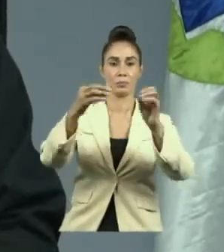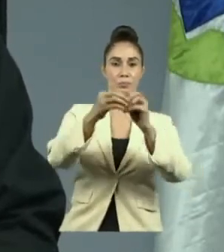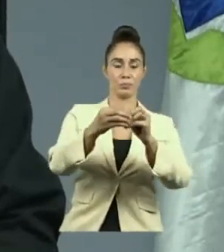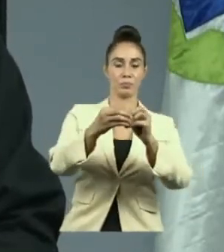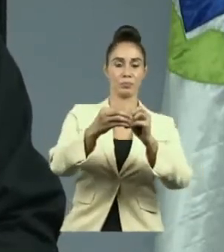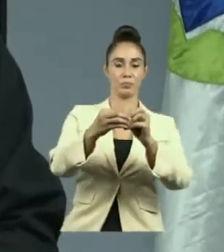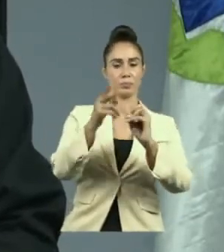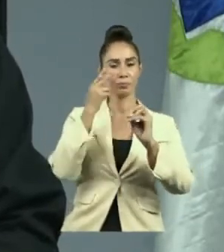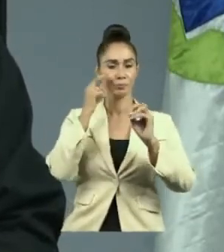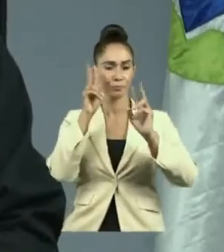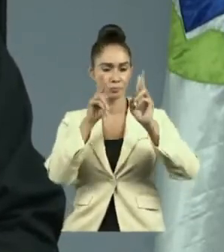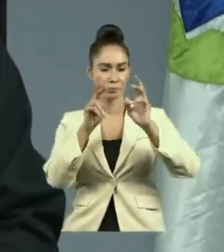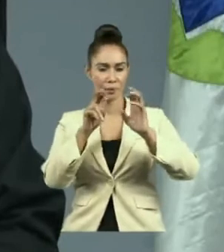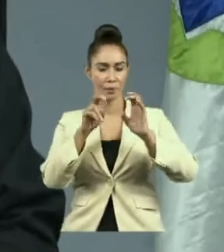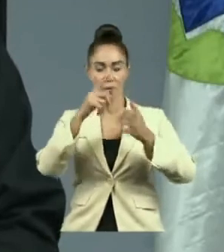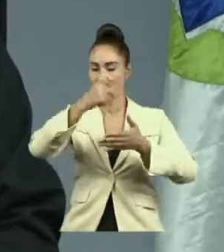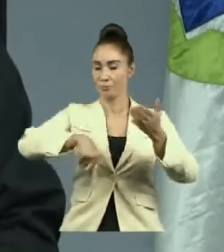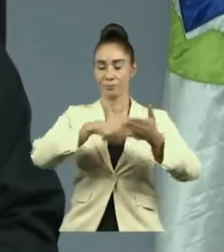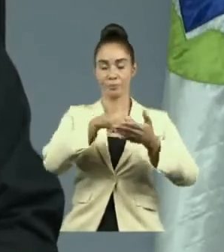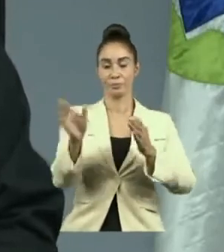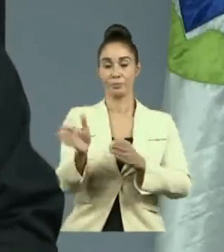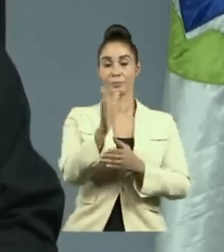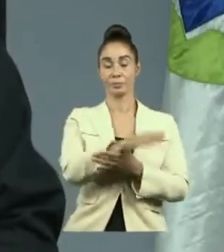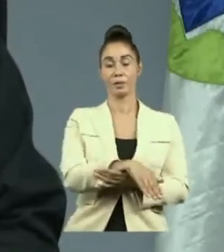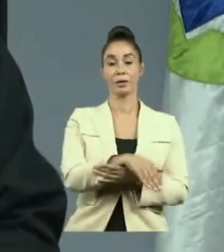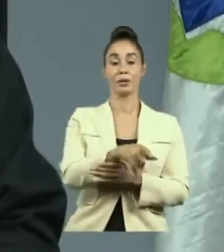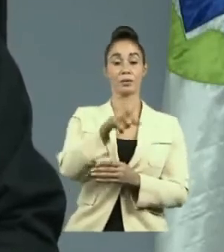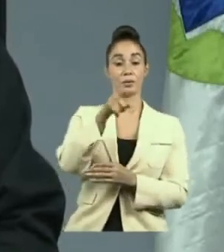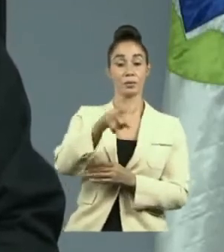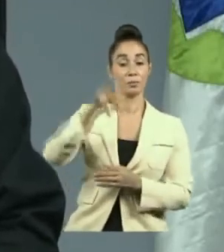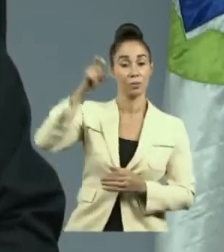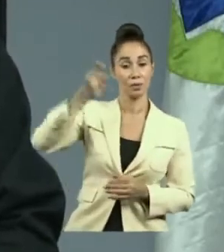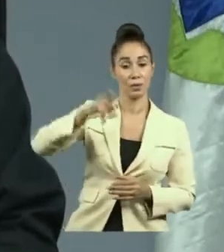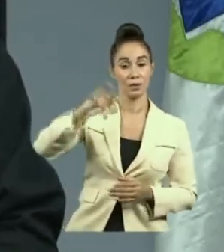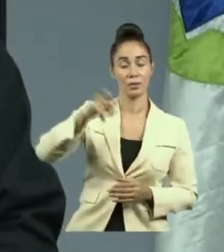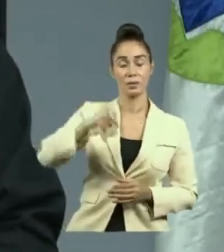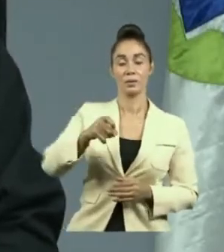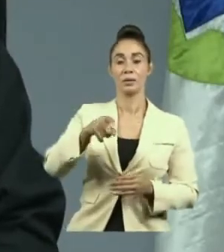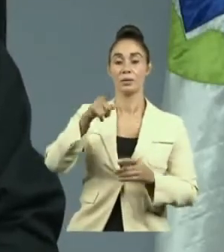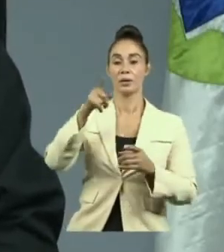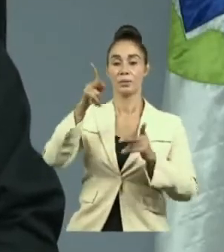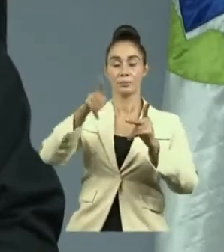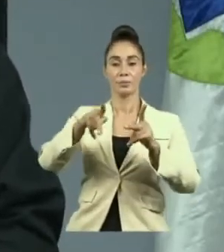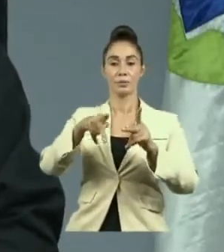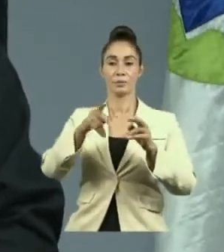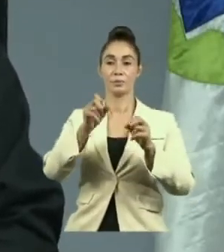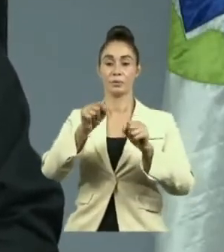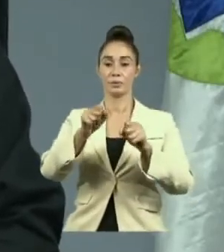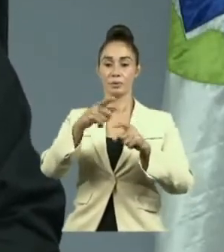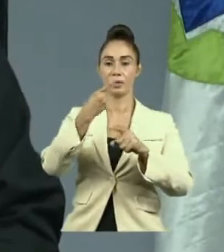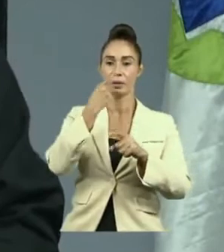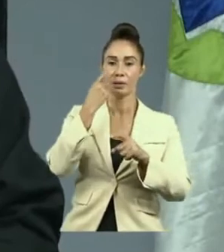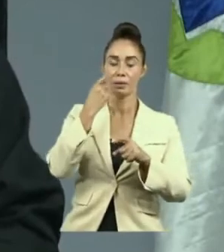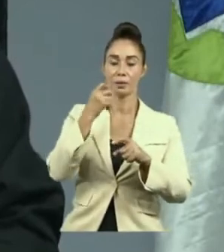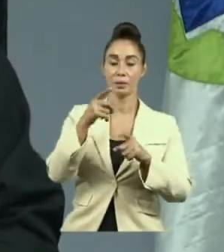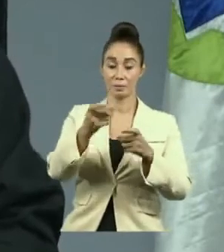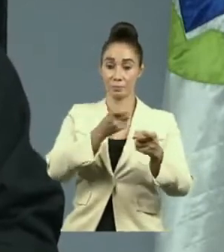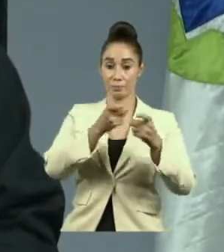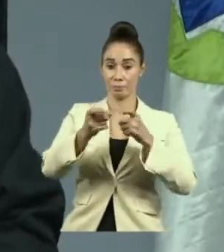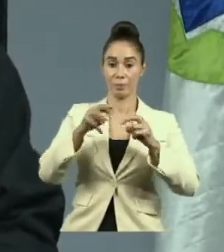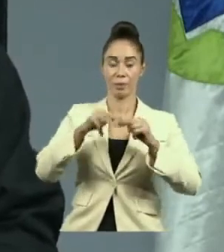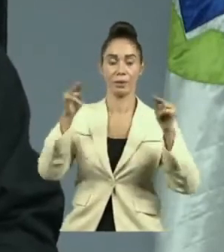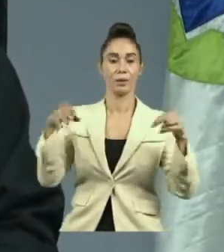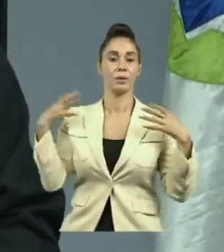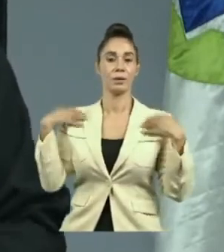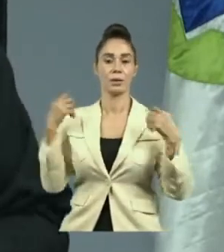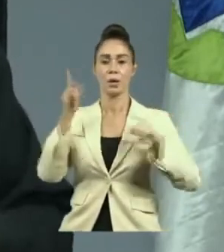eso nosotros hemos insistido en que las pruebas deben estar en manos y control del ministerio de salud pública con fines de